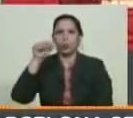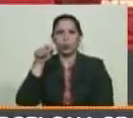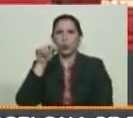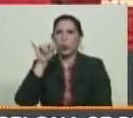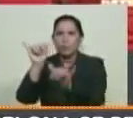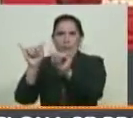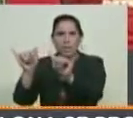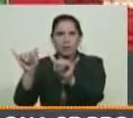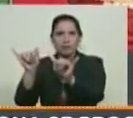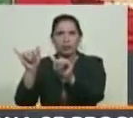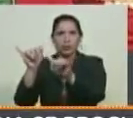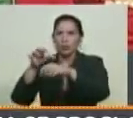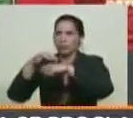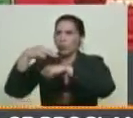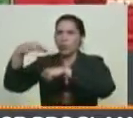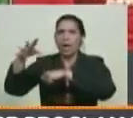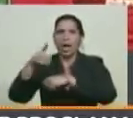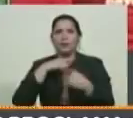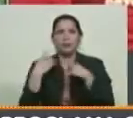dejarse asesinar.